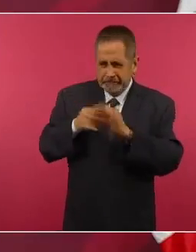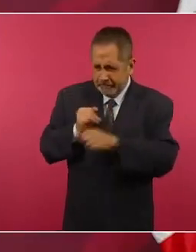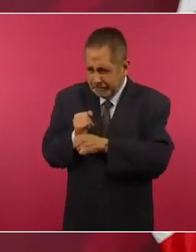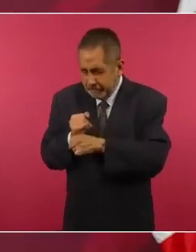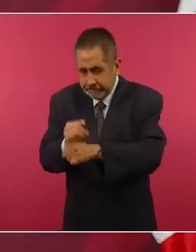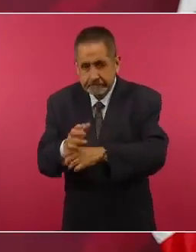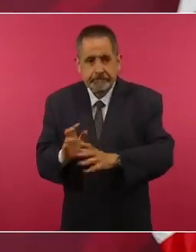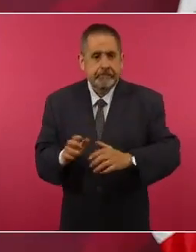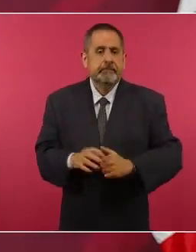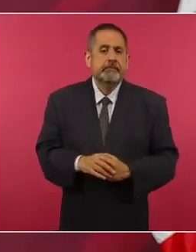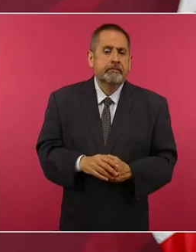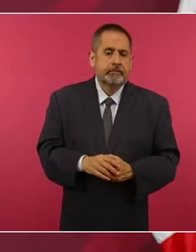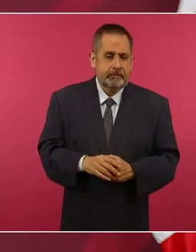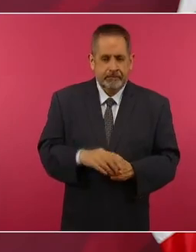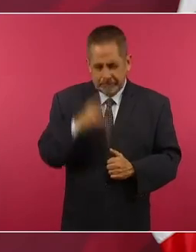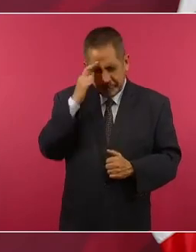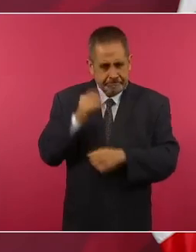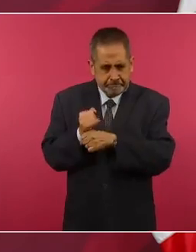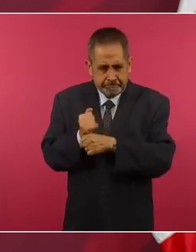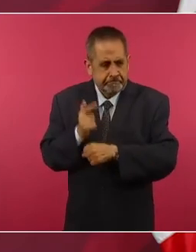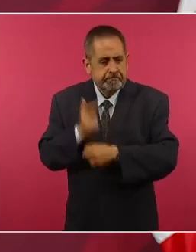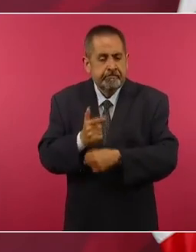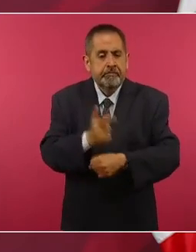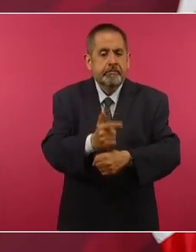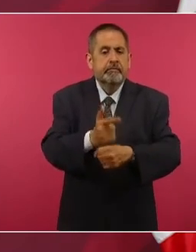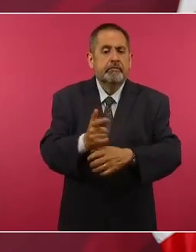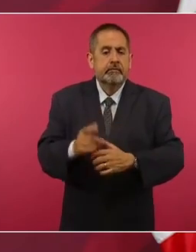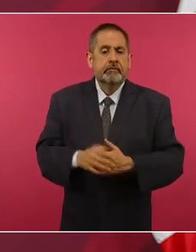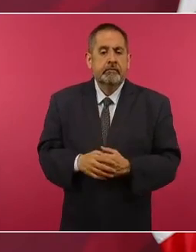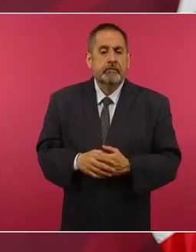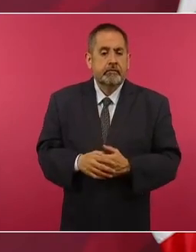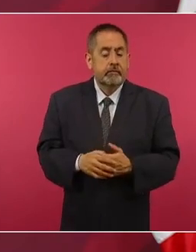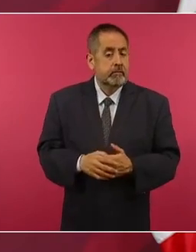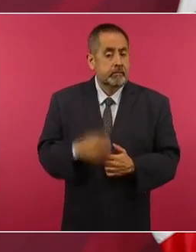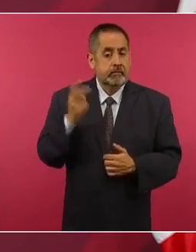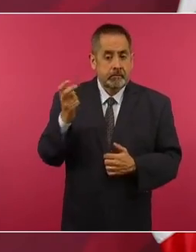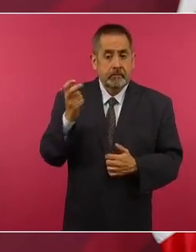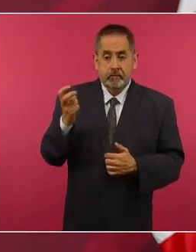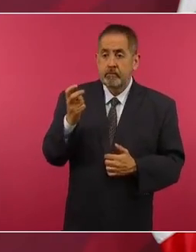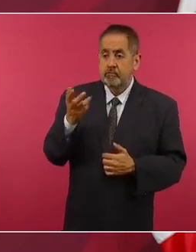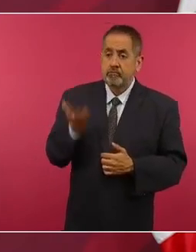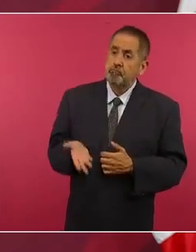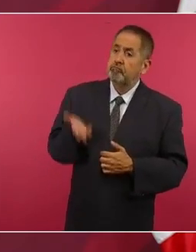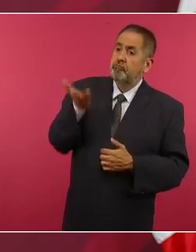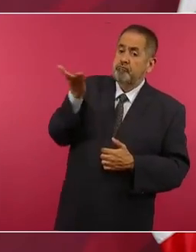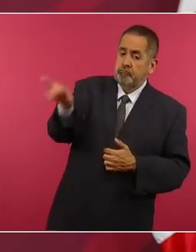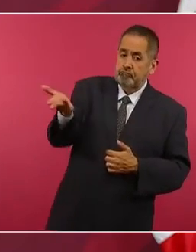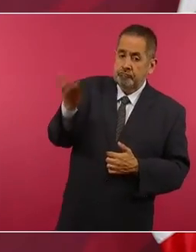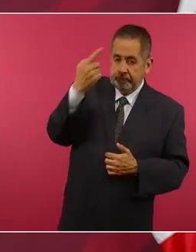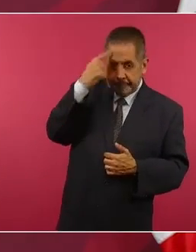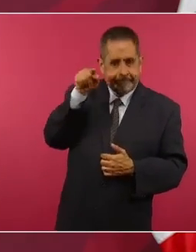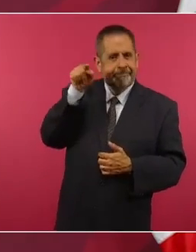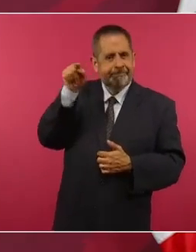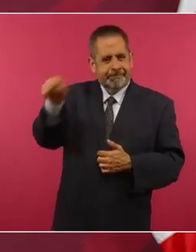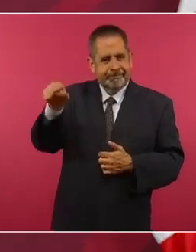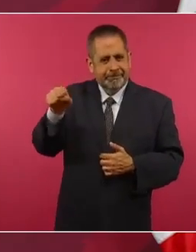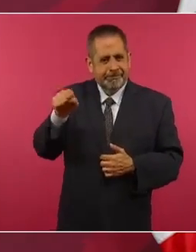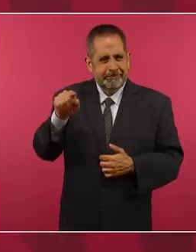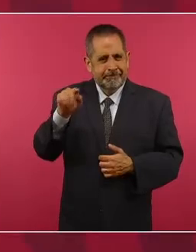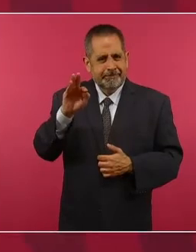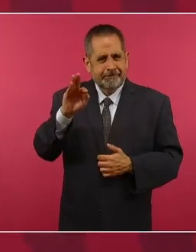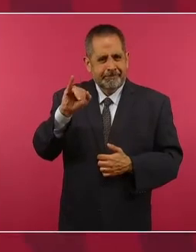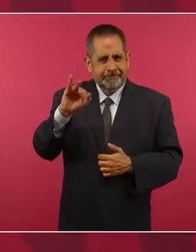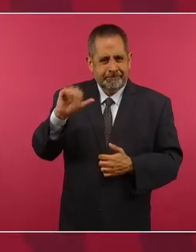investigación que se hizo, y esto es lo que se está solicitando a la